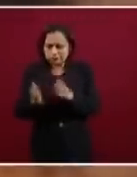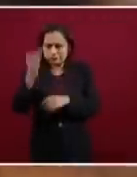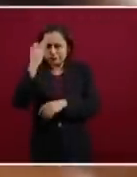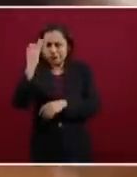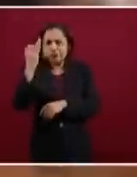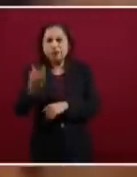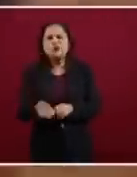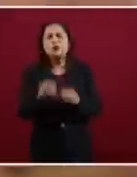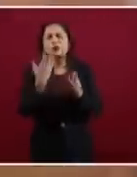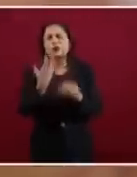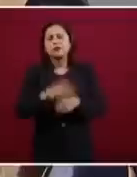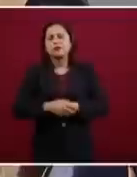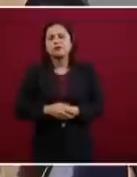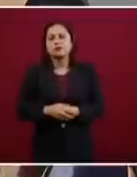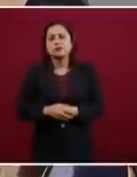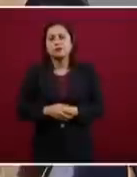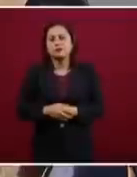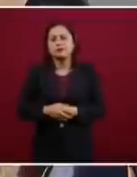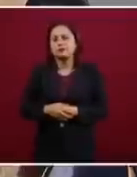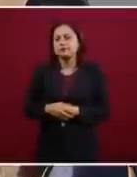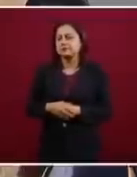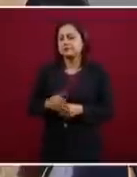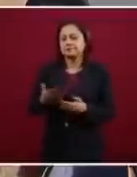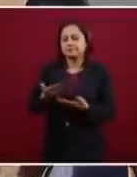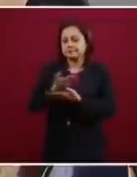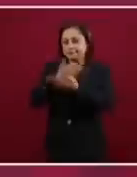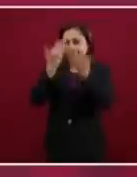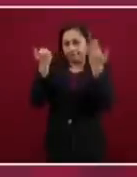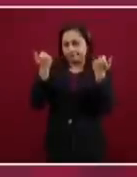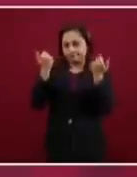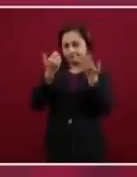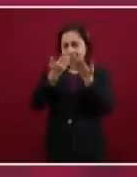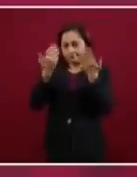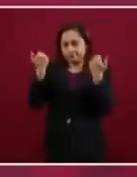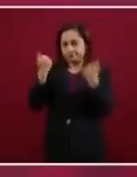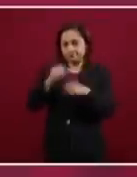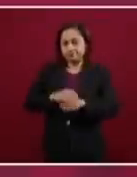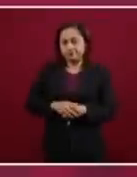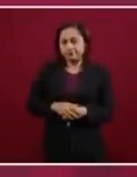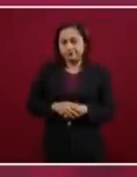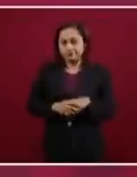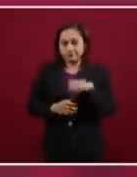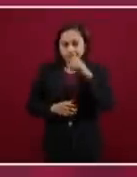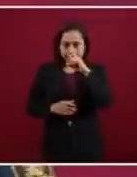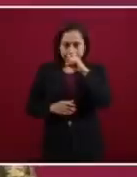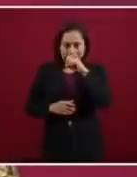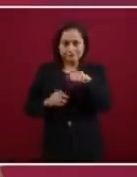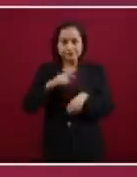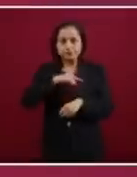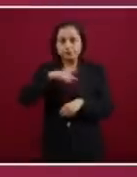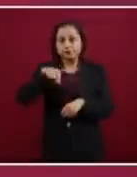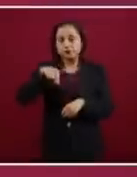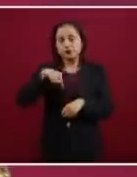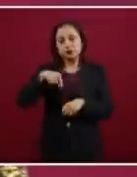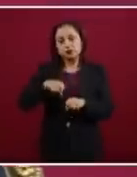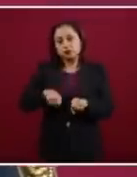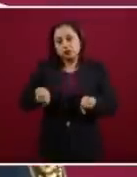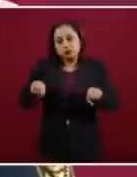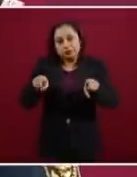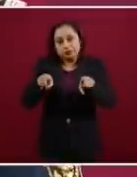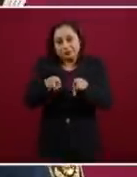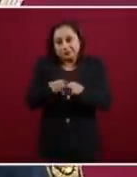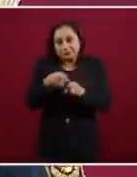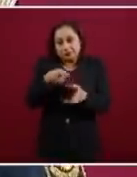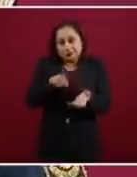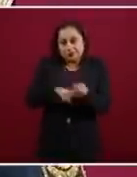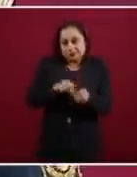militar y no no tengo todavía él es nosotros también nos manejamos de la misma forma